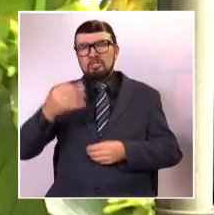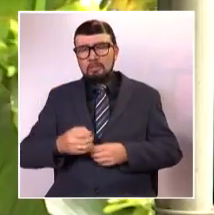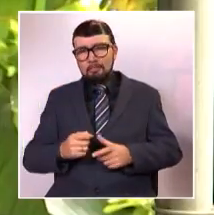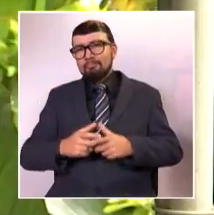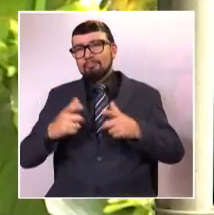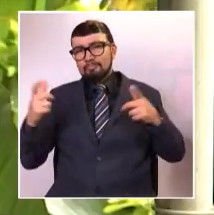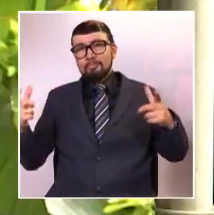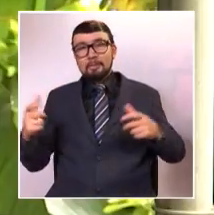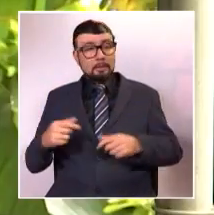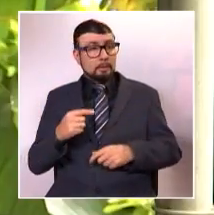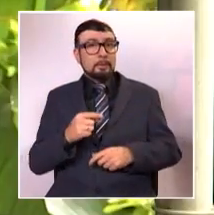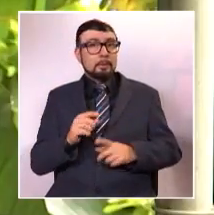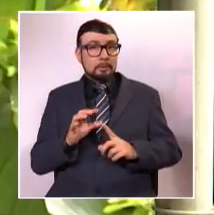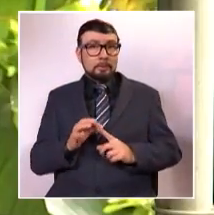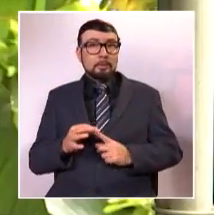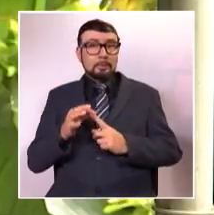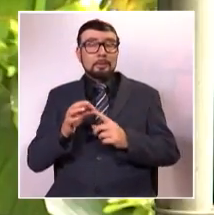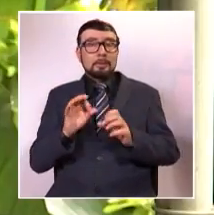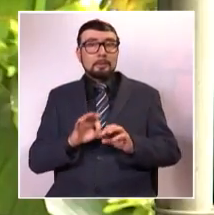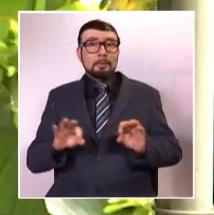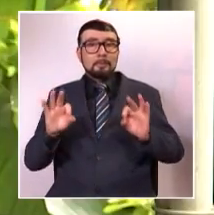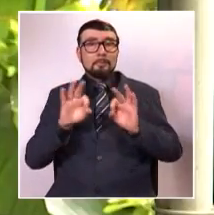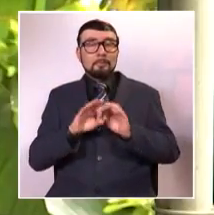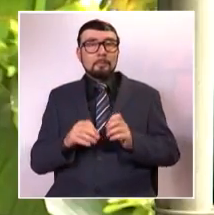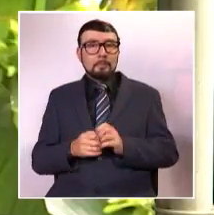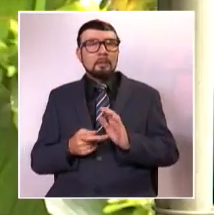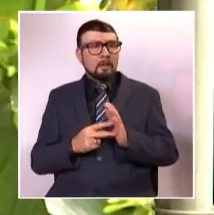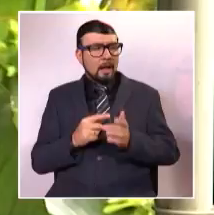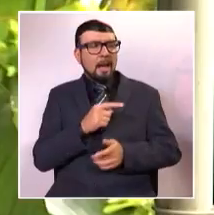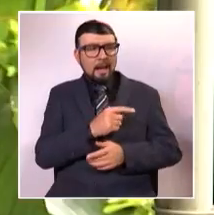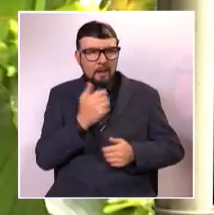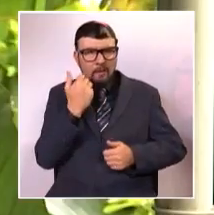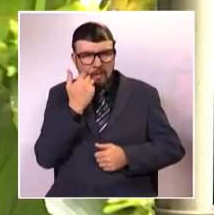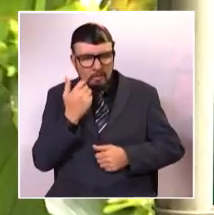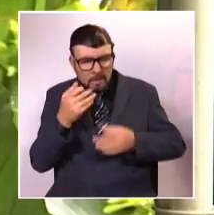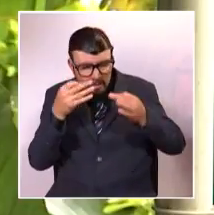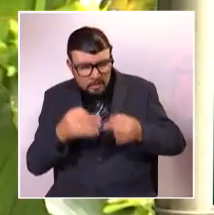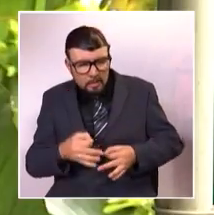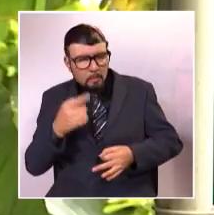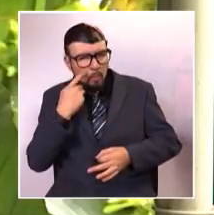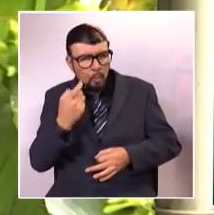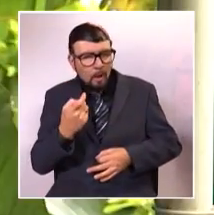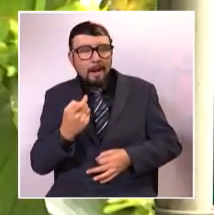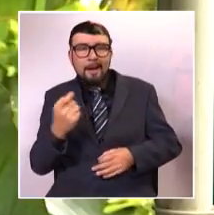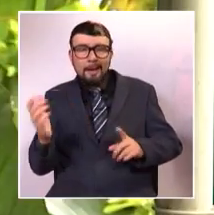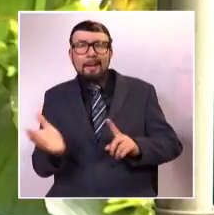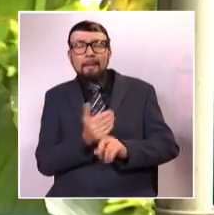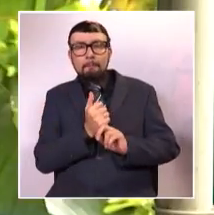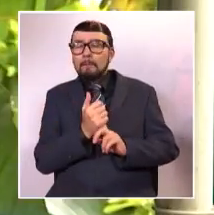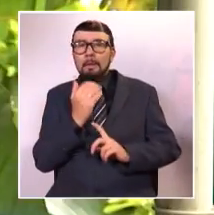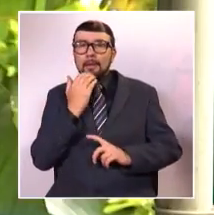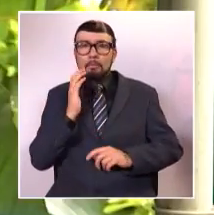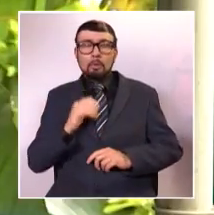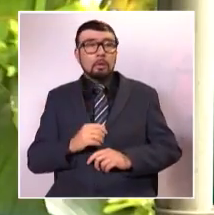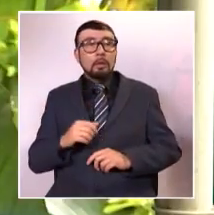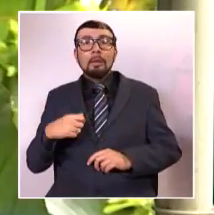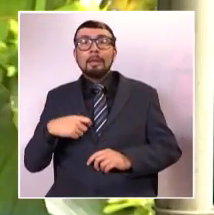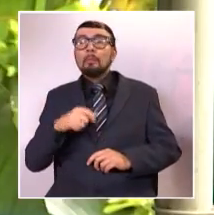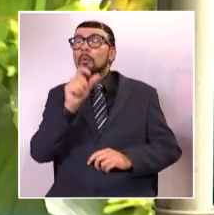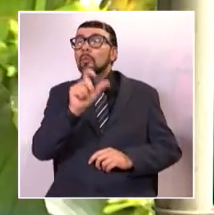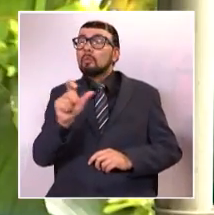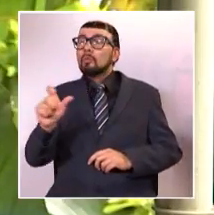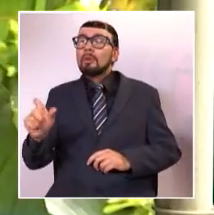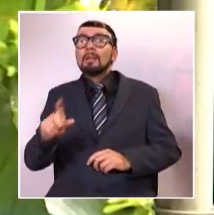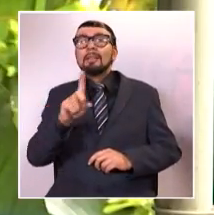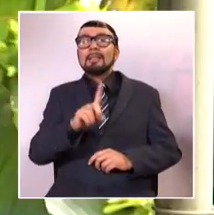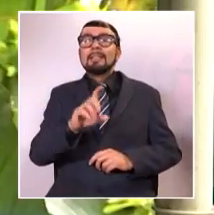son específicos, es decir, que son de la patología que se está buscando. Pongo ejemplo, si nosotros tenemos 100 pacientes con